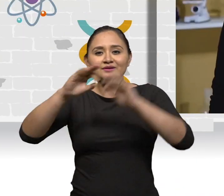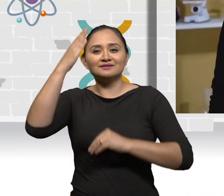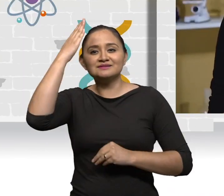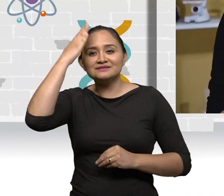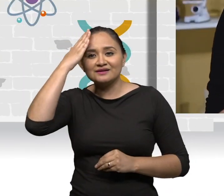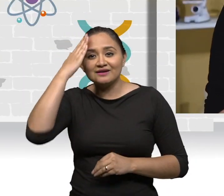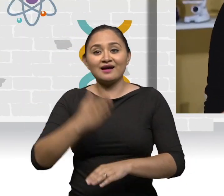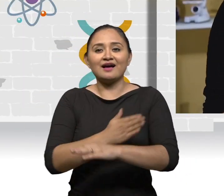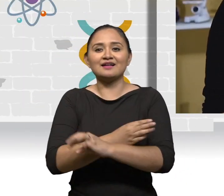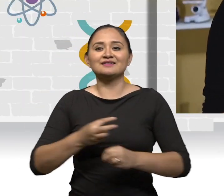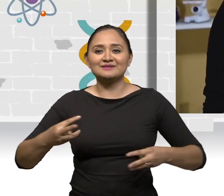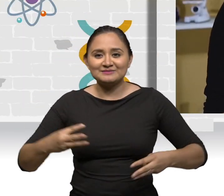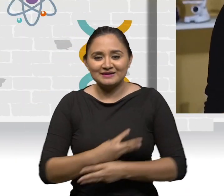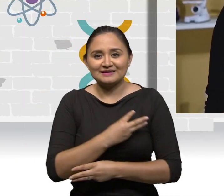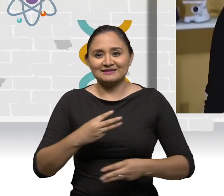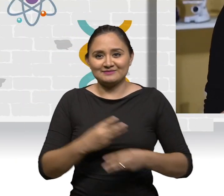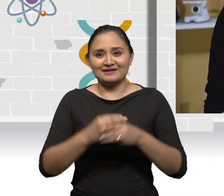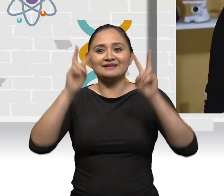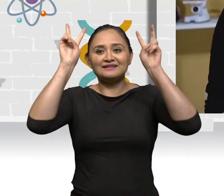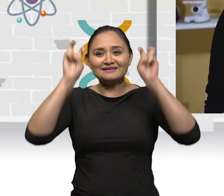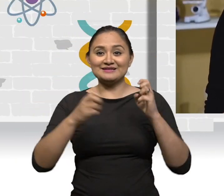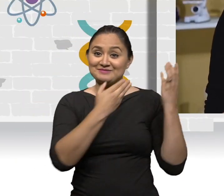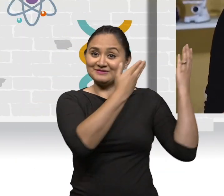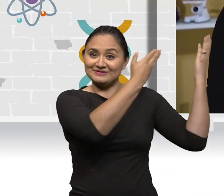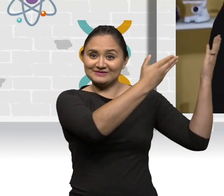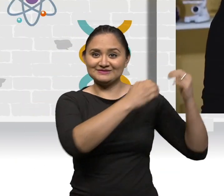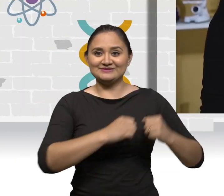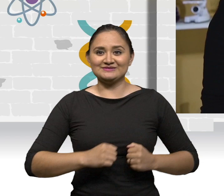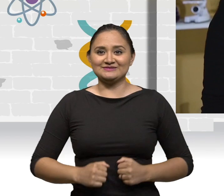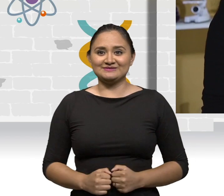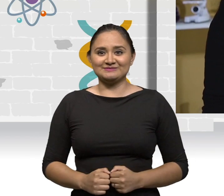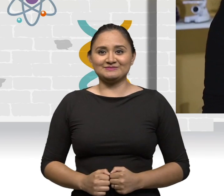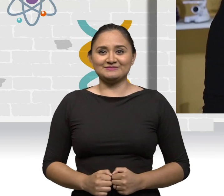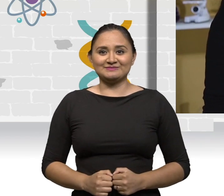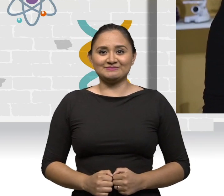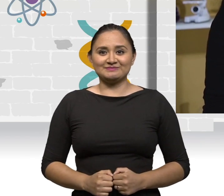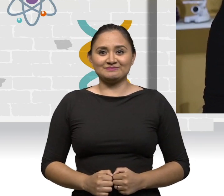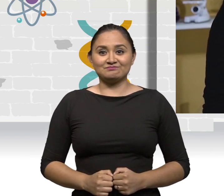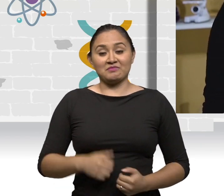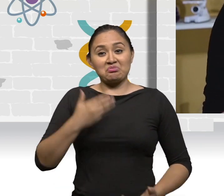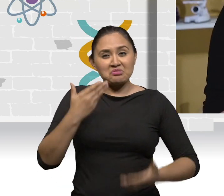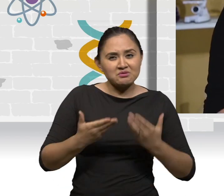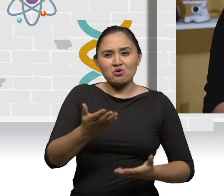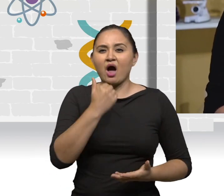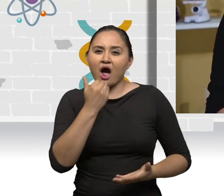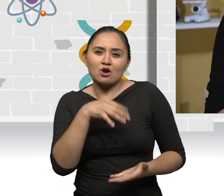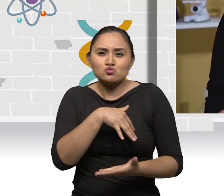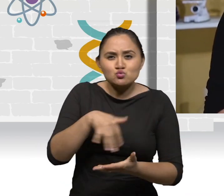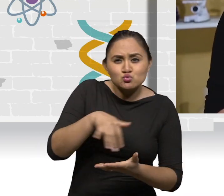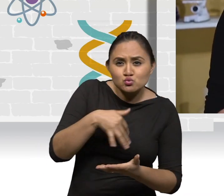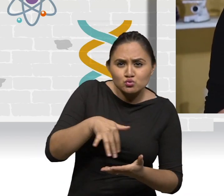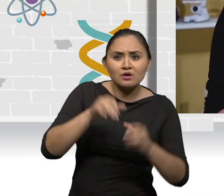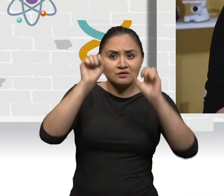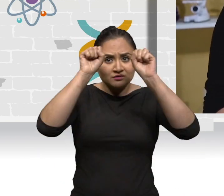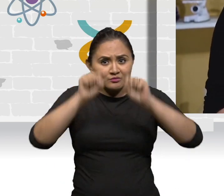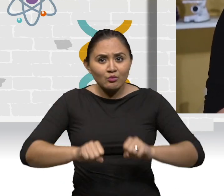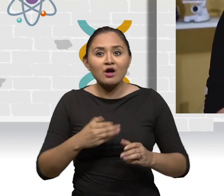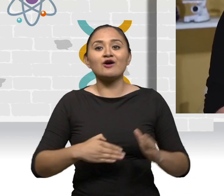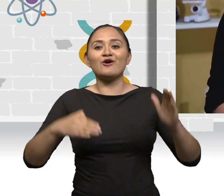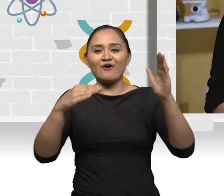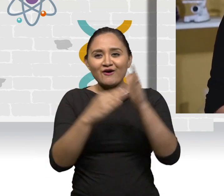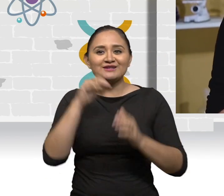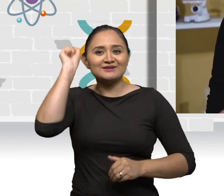También requieres un conocimiento previo de matemáticas acerca de ecuación de la recta. Si tienes alguna duda